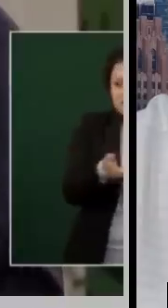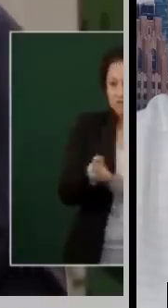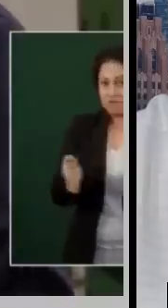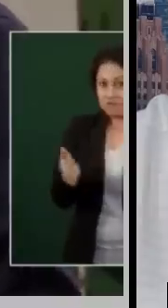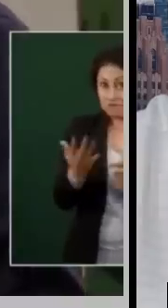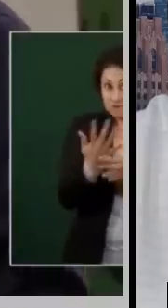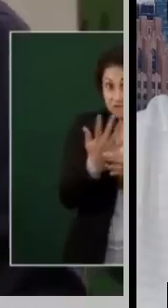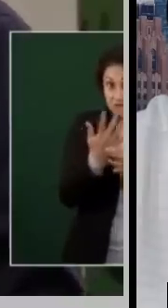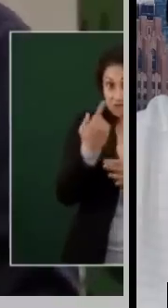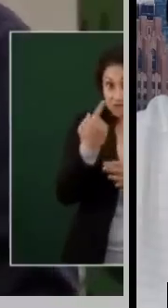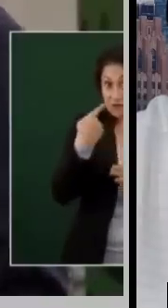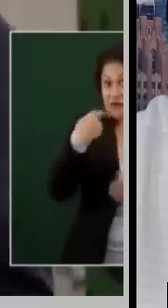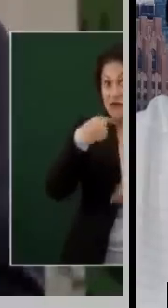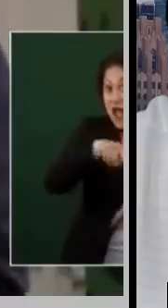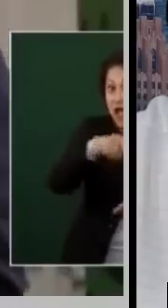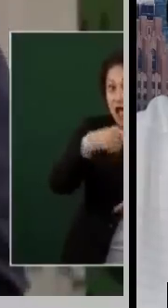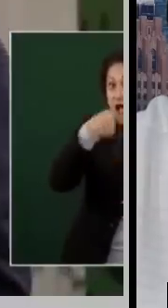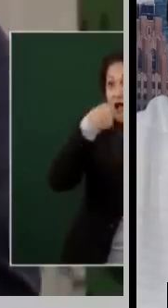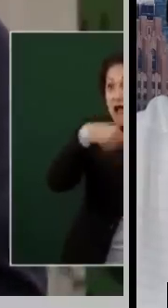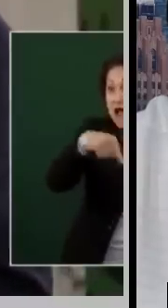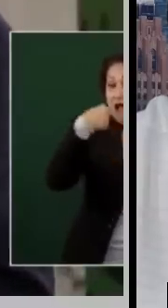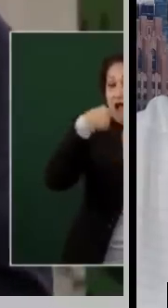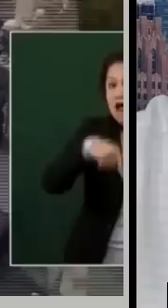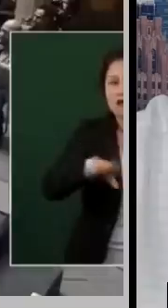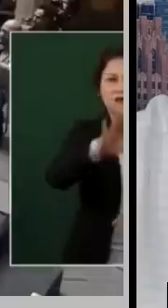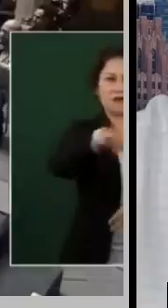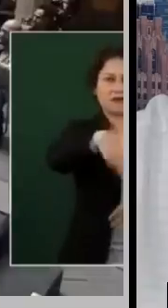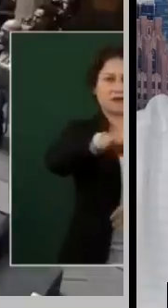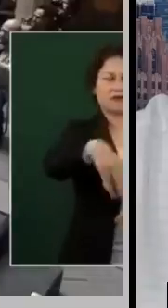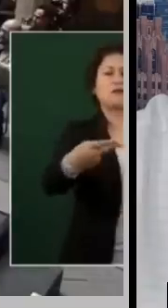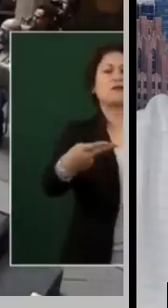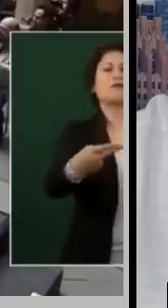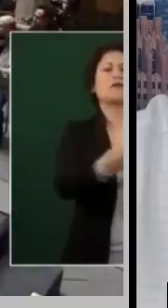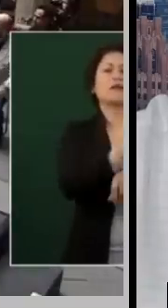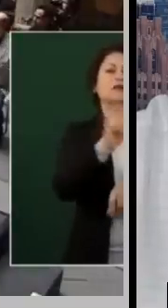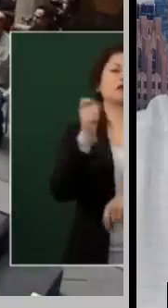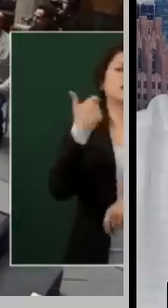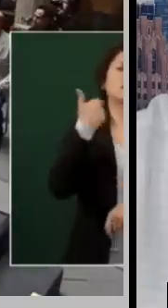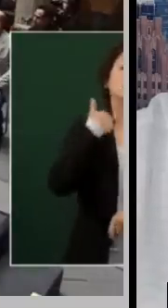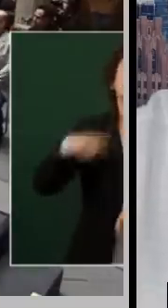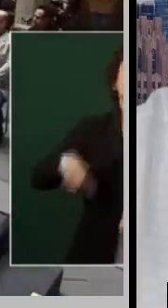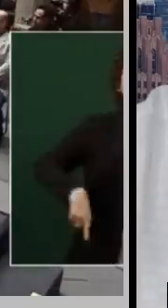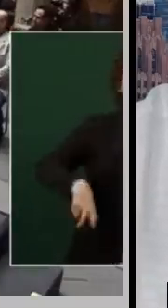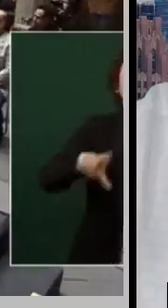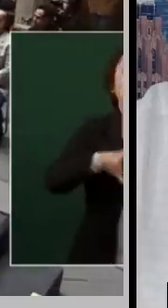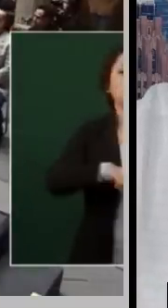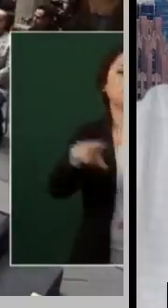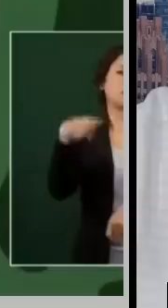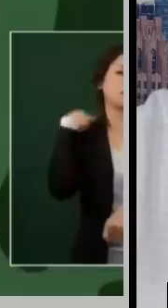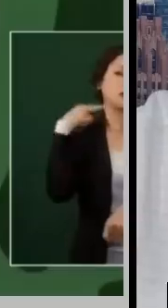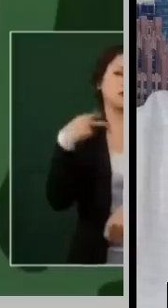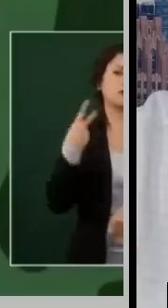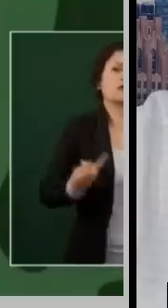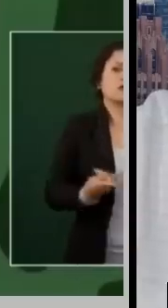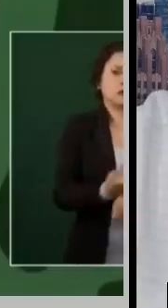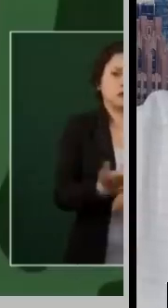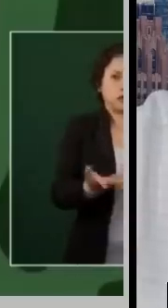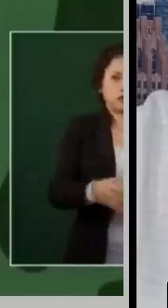este Pero qué pasará con el exgobernador de Veracruz pues vamos a ver si